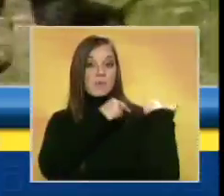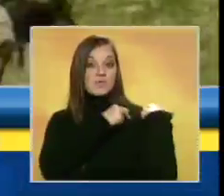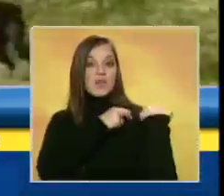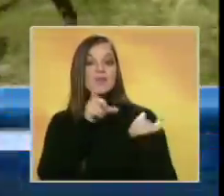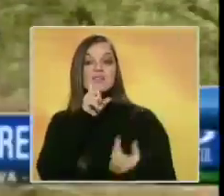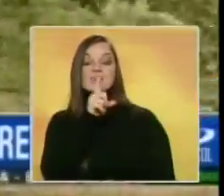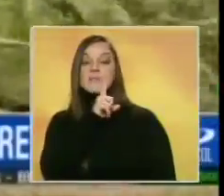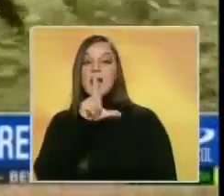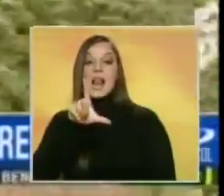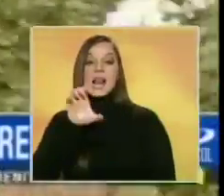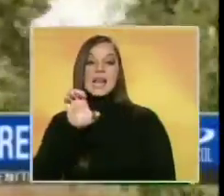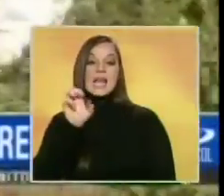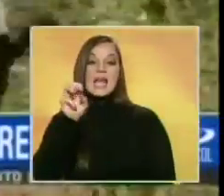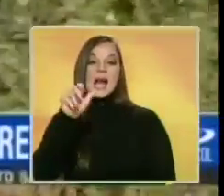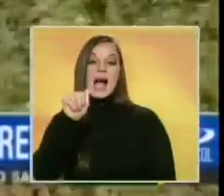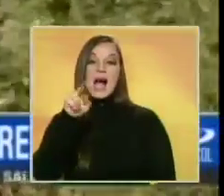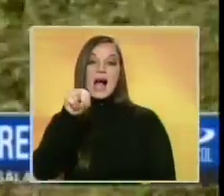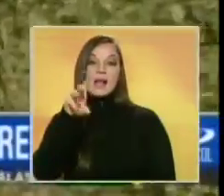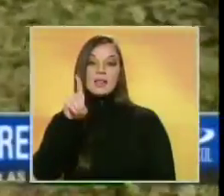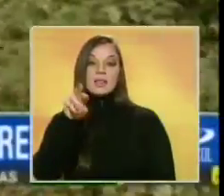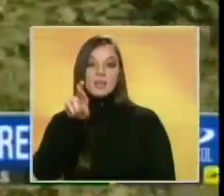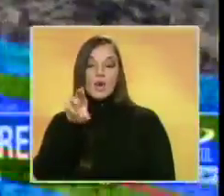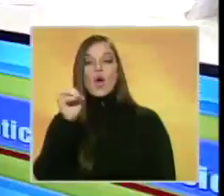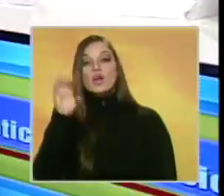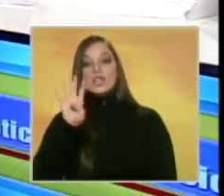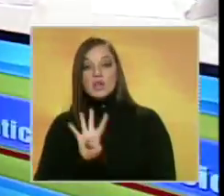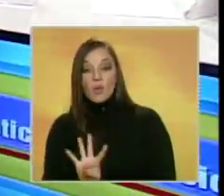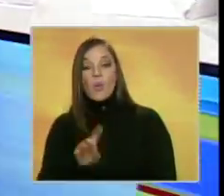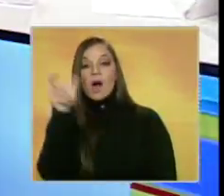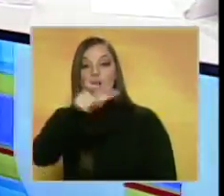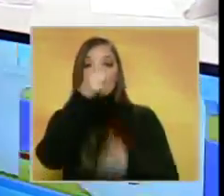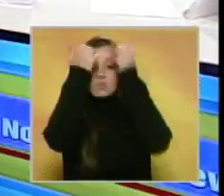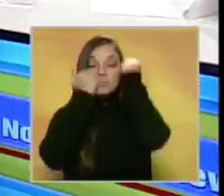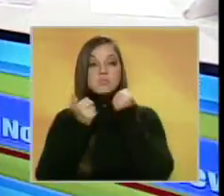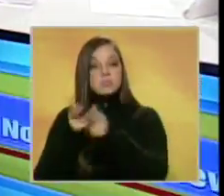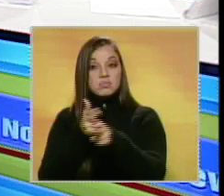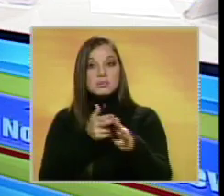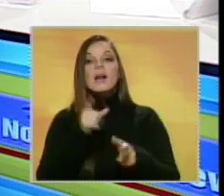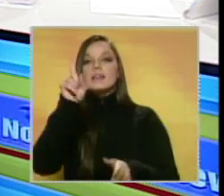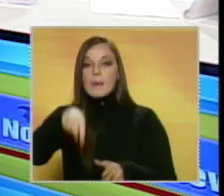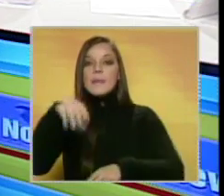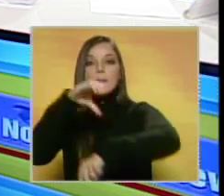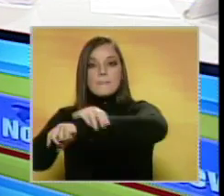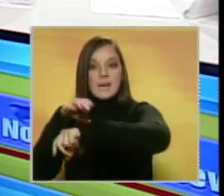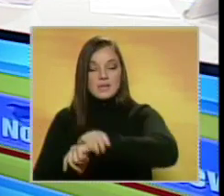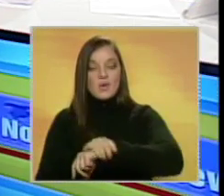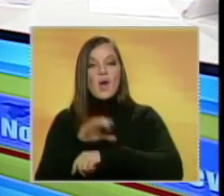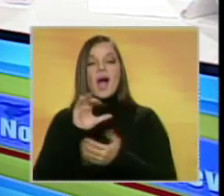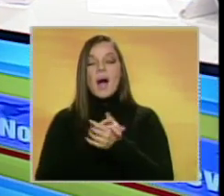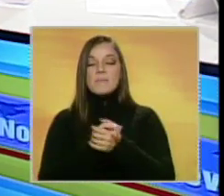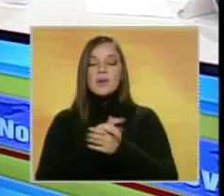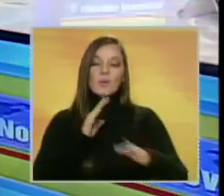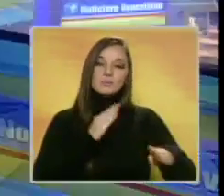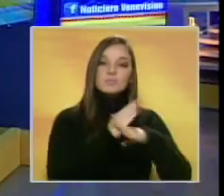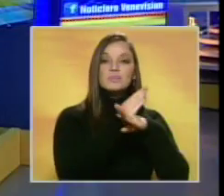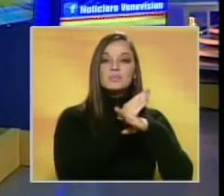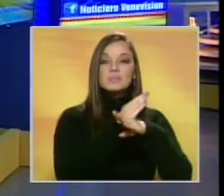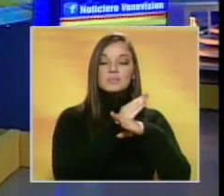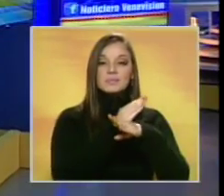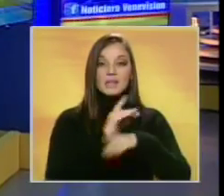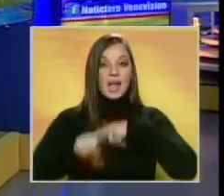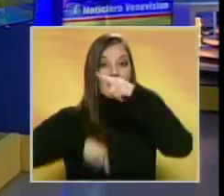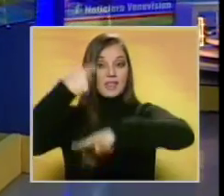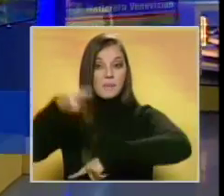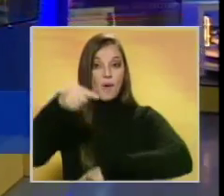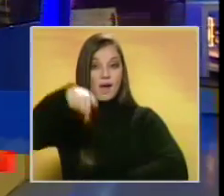Leandro, y 4 guerrilleros más. Amigos, es tiempo de nuestra primera pausa. Y más adelante en su